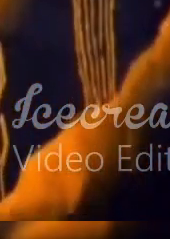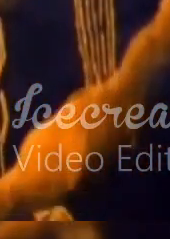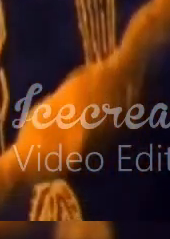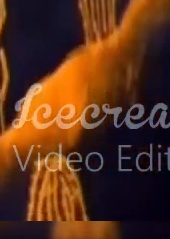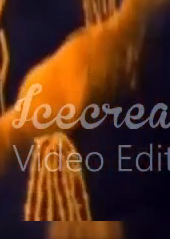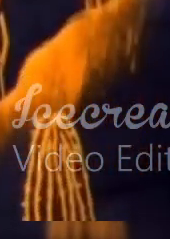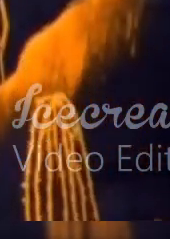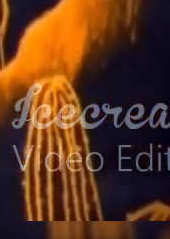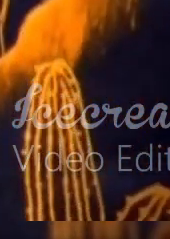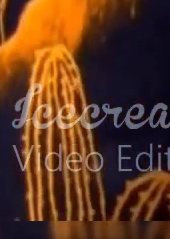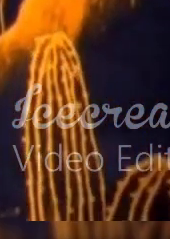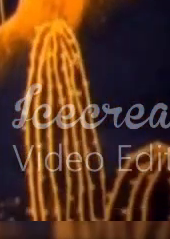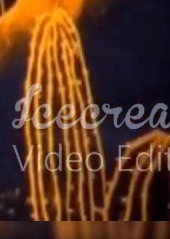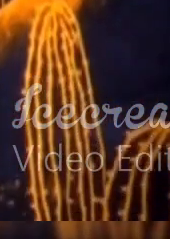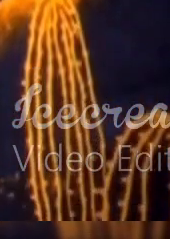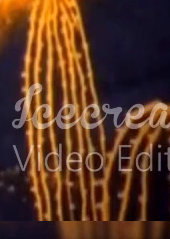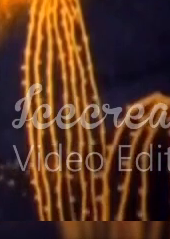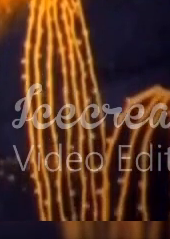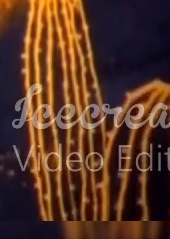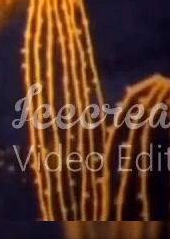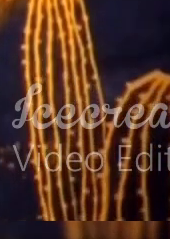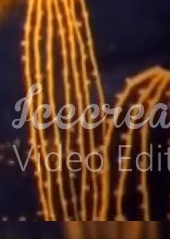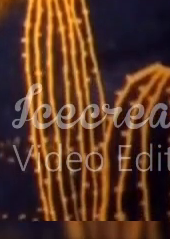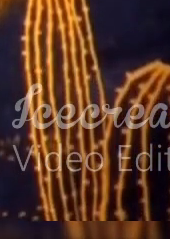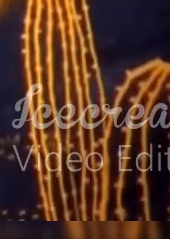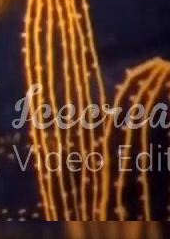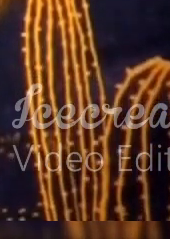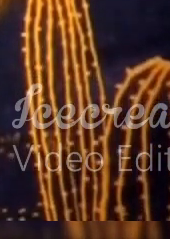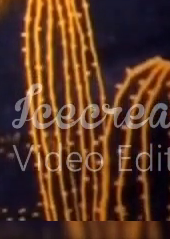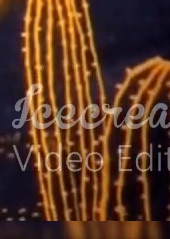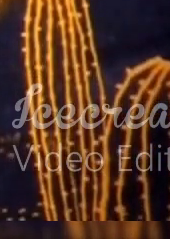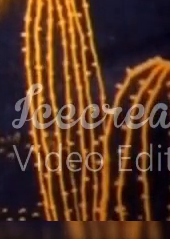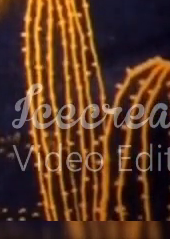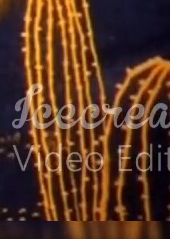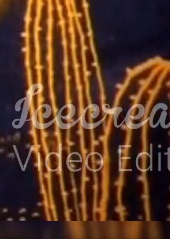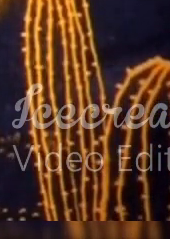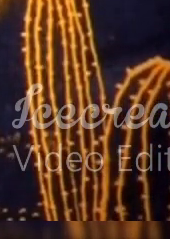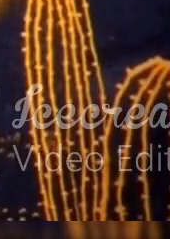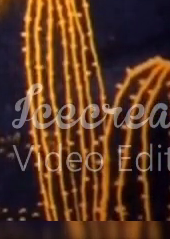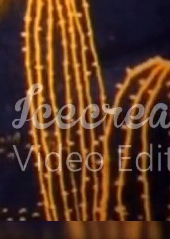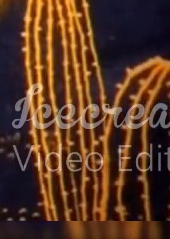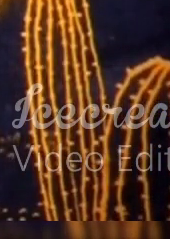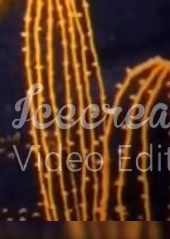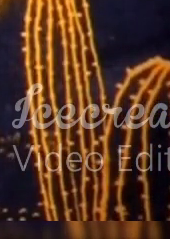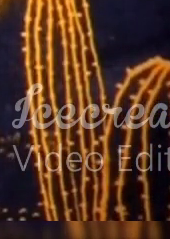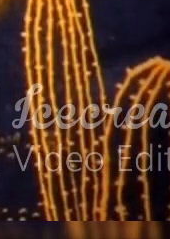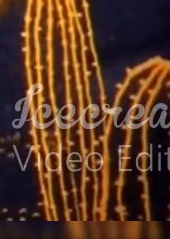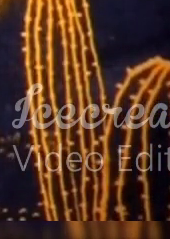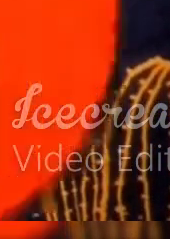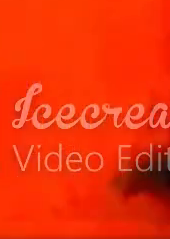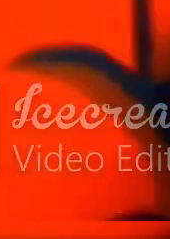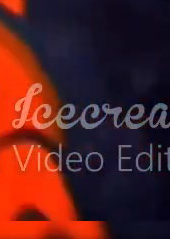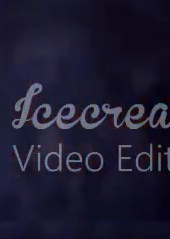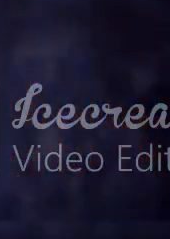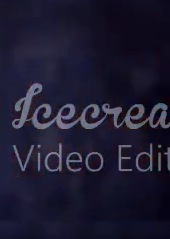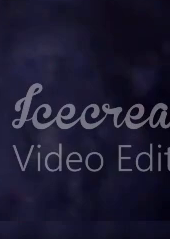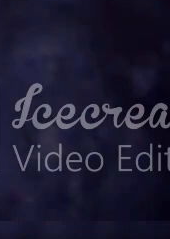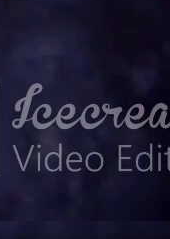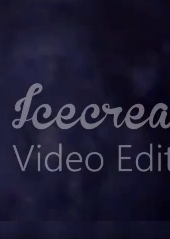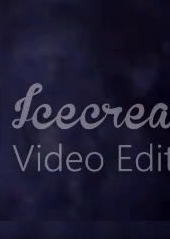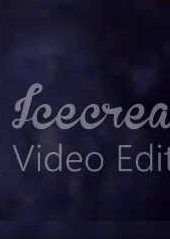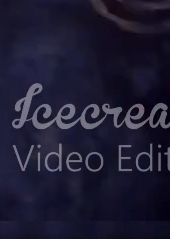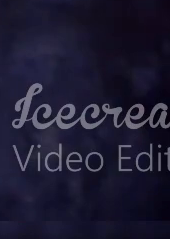ka ukaborok ka manahari utabera sutuba po hoktiak ka te machile. Uborok bin